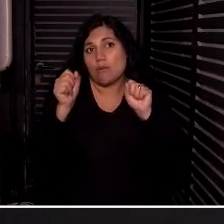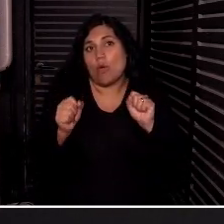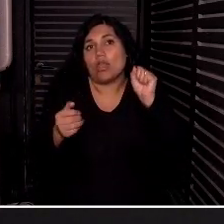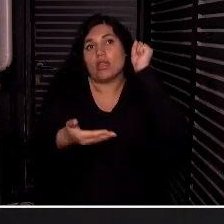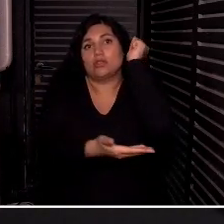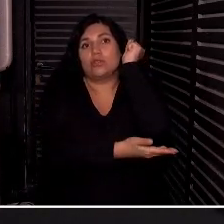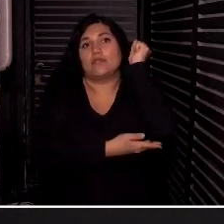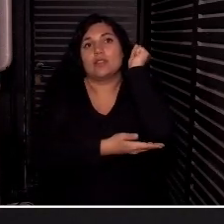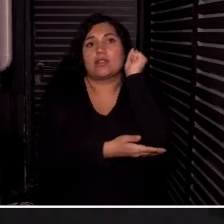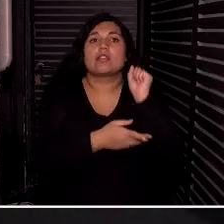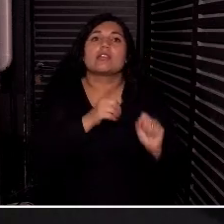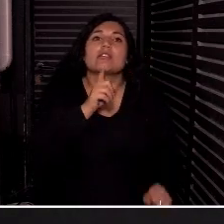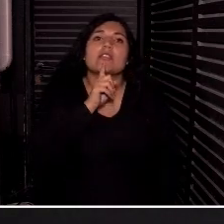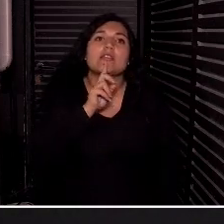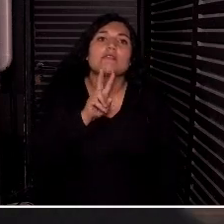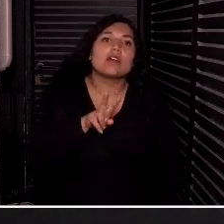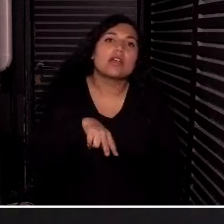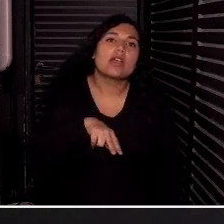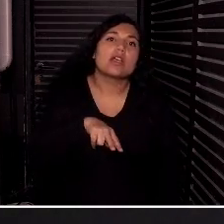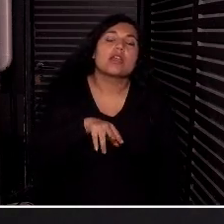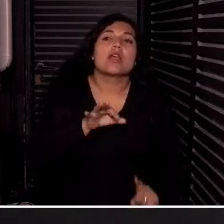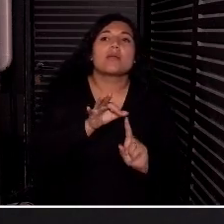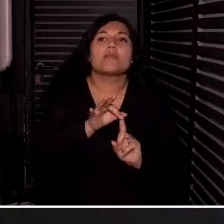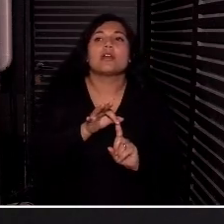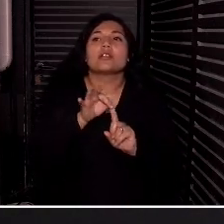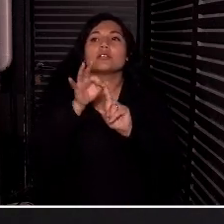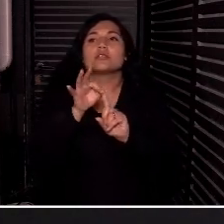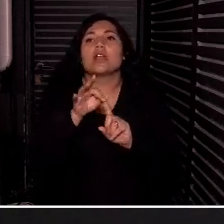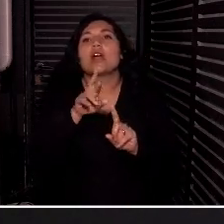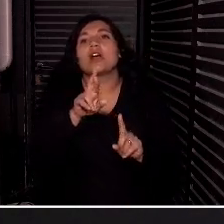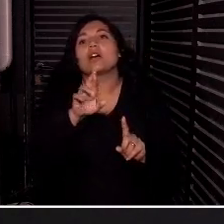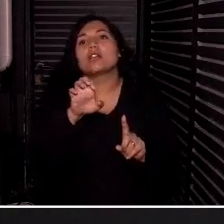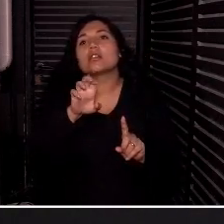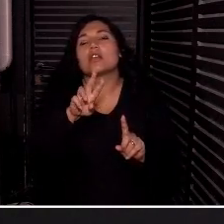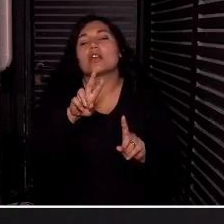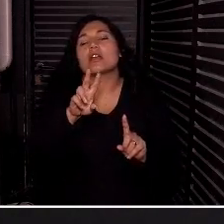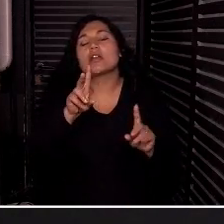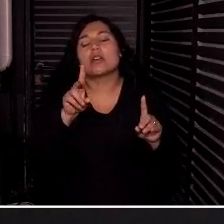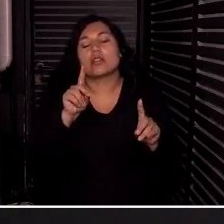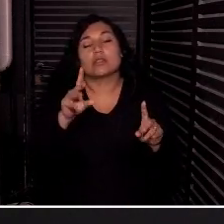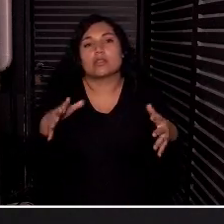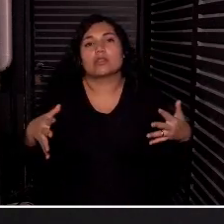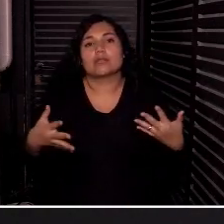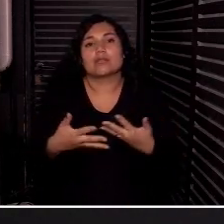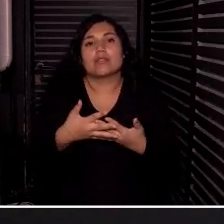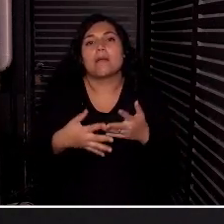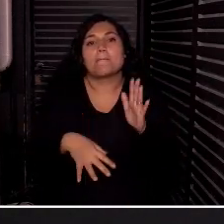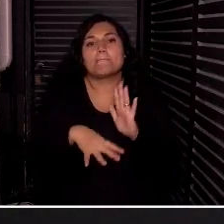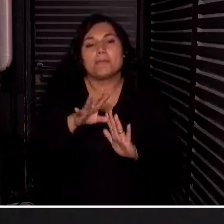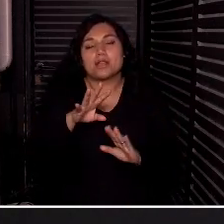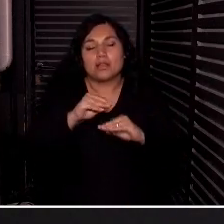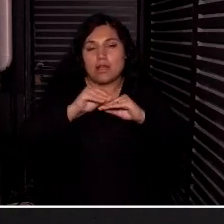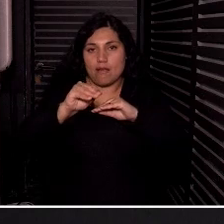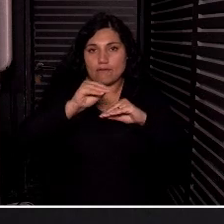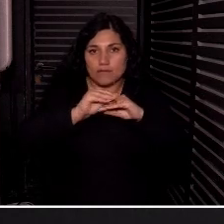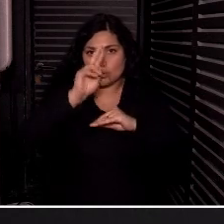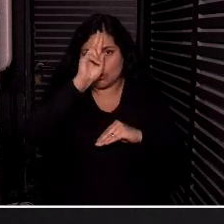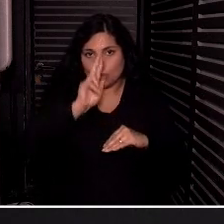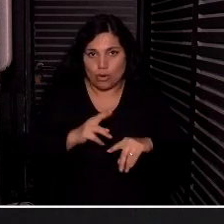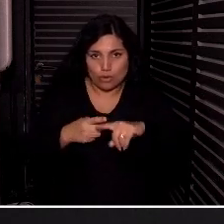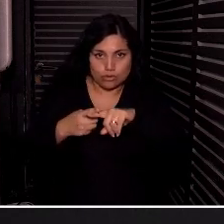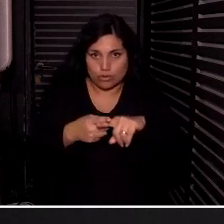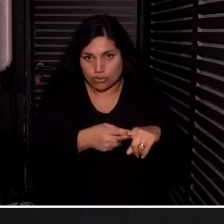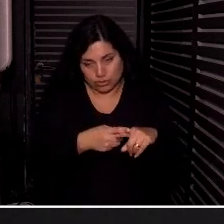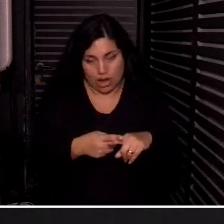TV en particular en su red más grande desde viviria hasta Puerto toro como siempre dicen nuestro nuestro Avis eso es un rol social